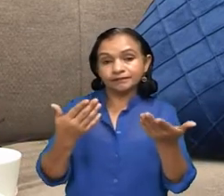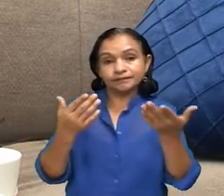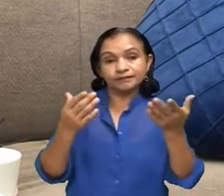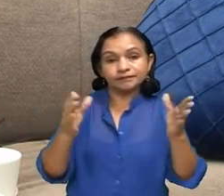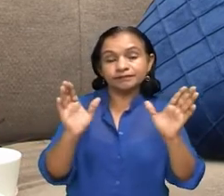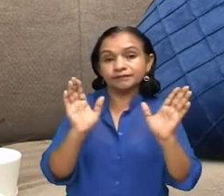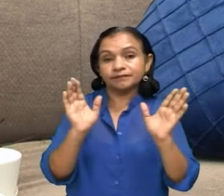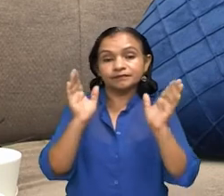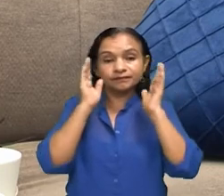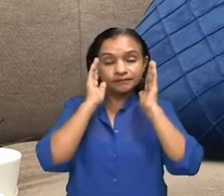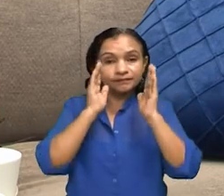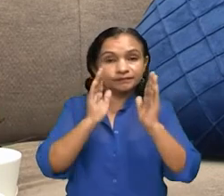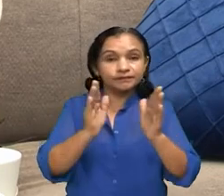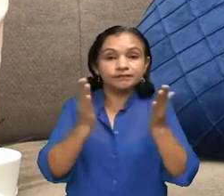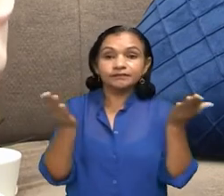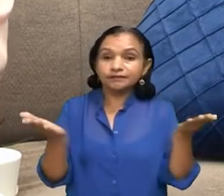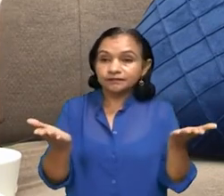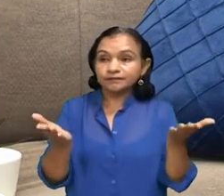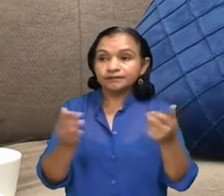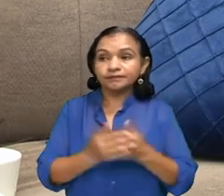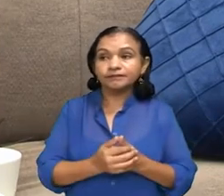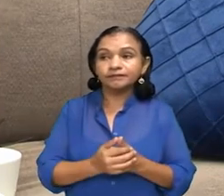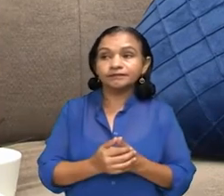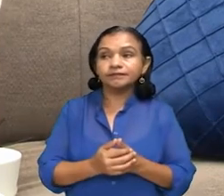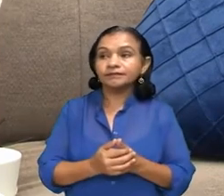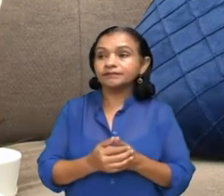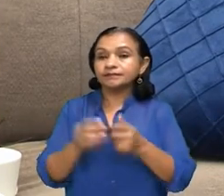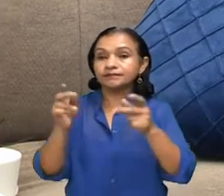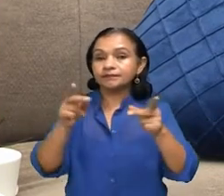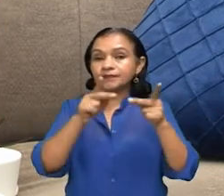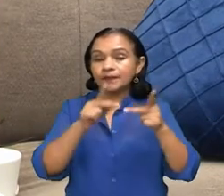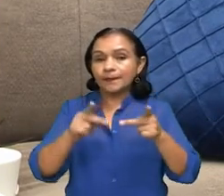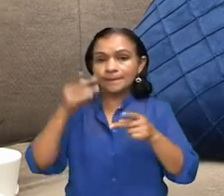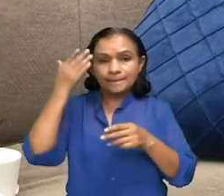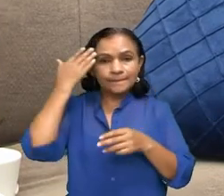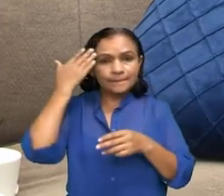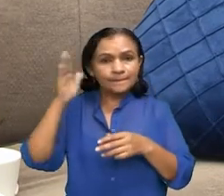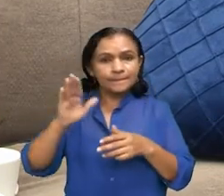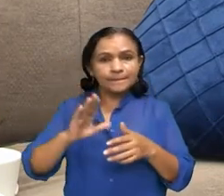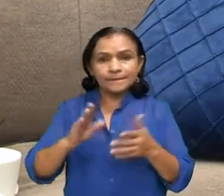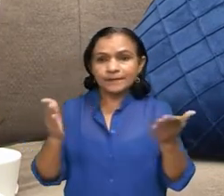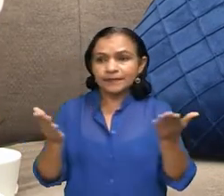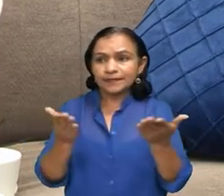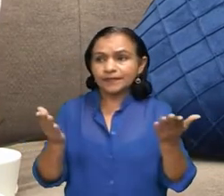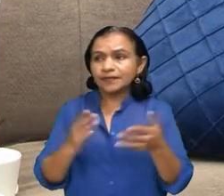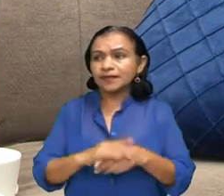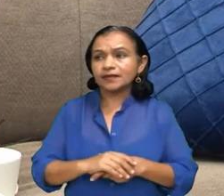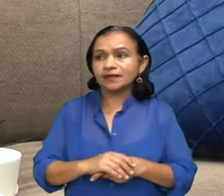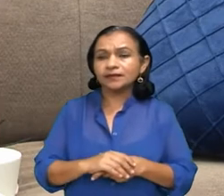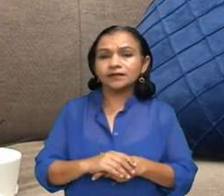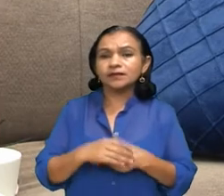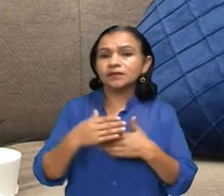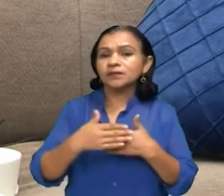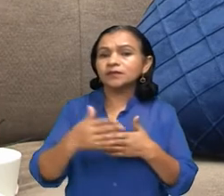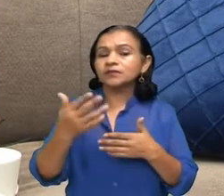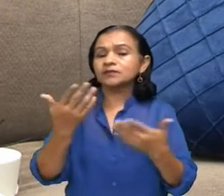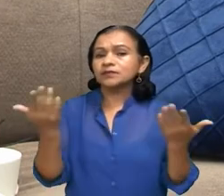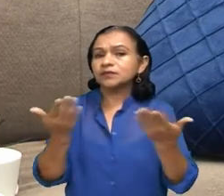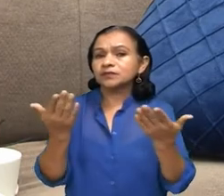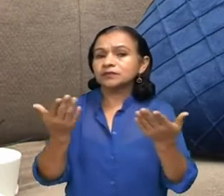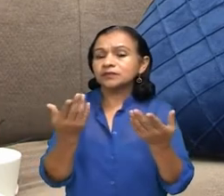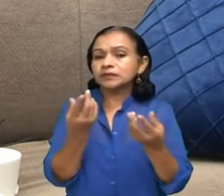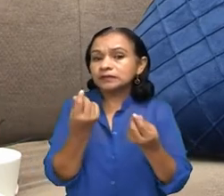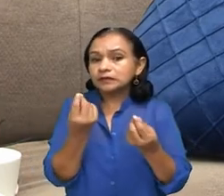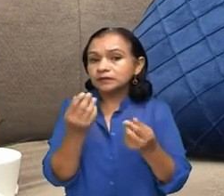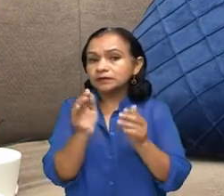ese servicio. Porque el consumidor tiene que, claro, saber, ¿verdad?, cuánto es lo que genera en